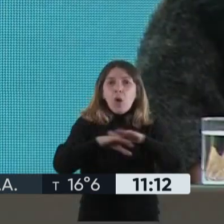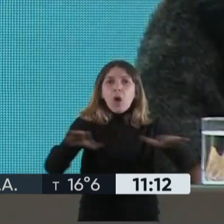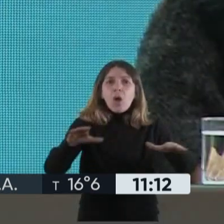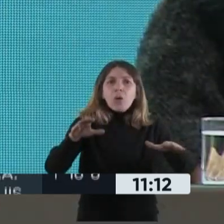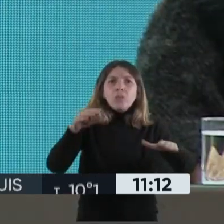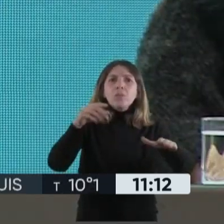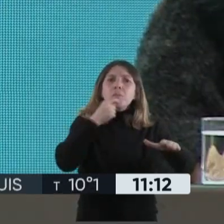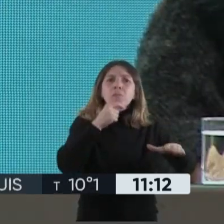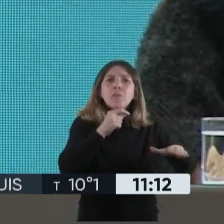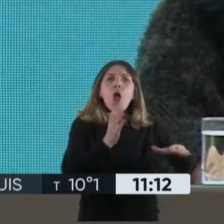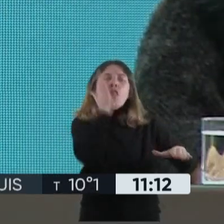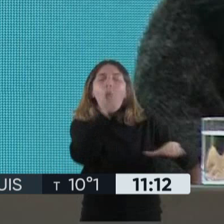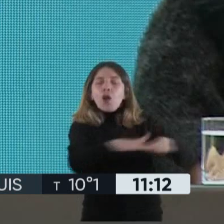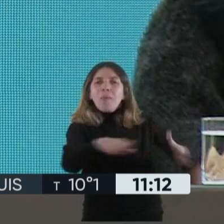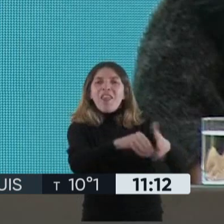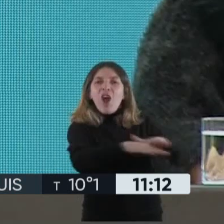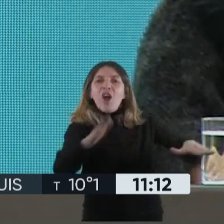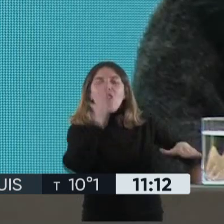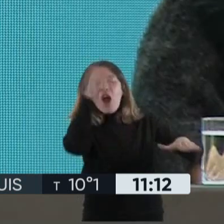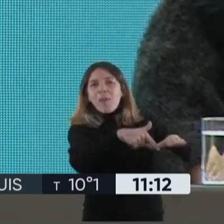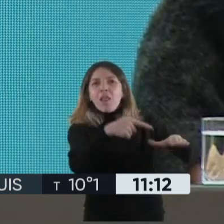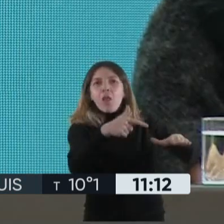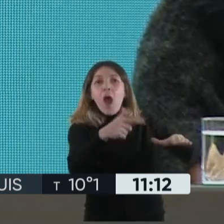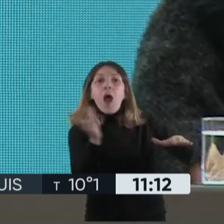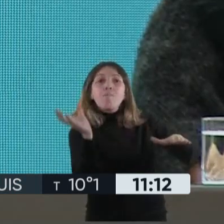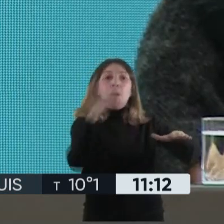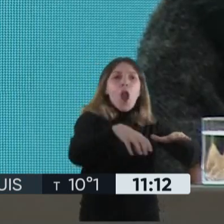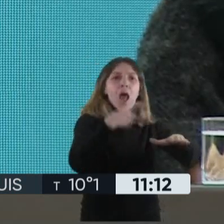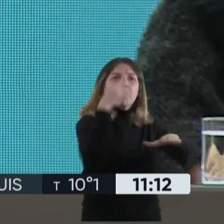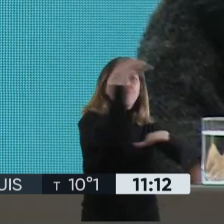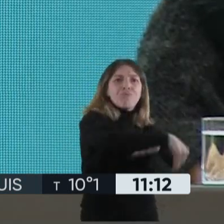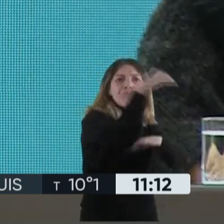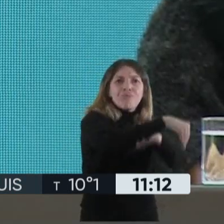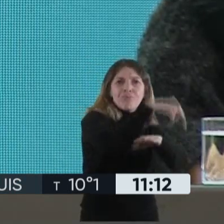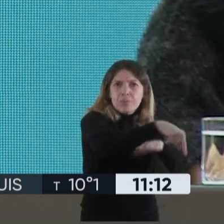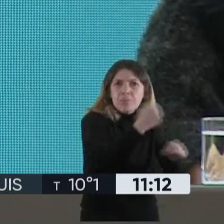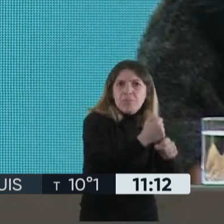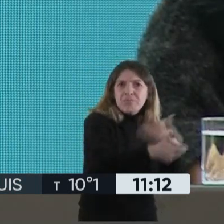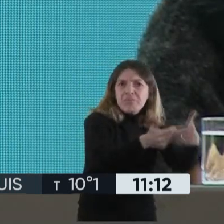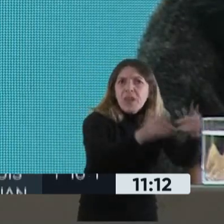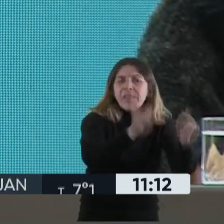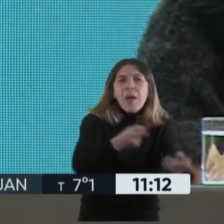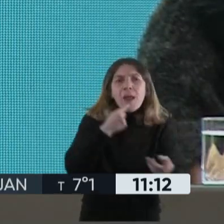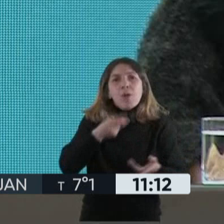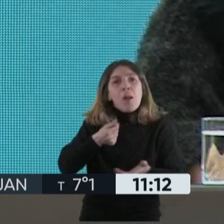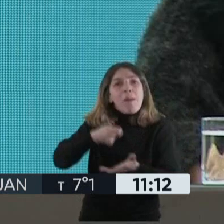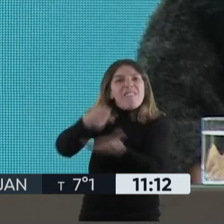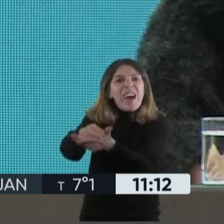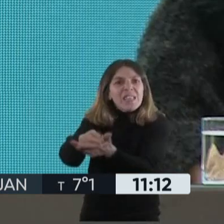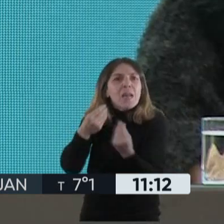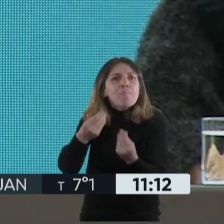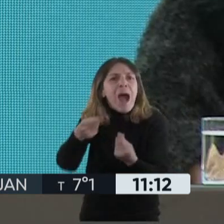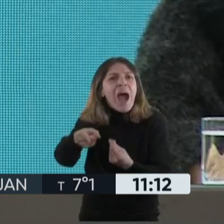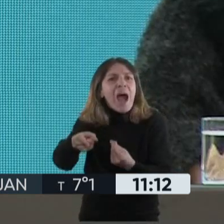o inactivos también tienen un incentivo para las inversiones allí, lo mismo para las inversiones en